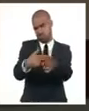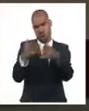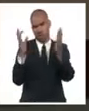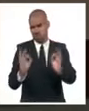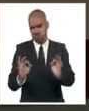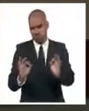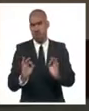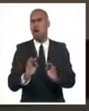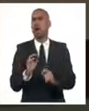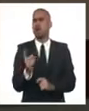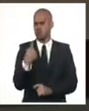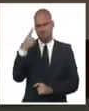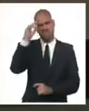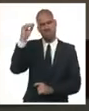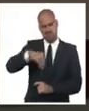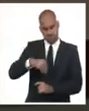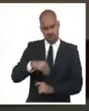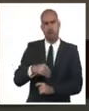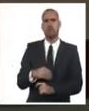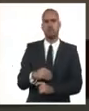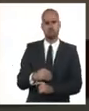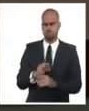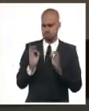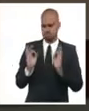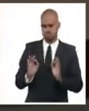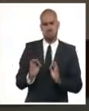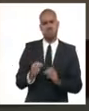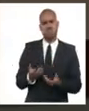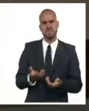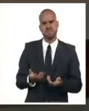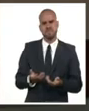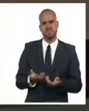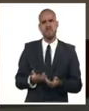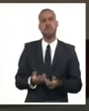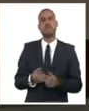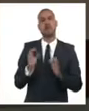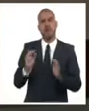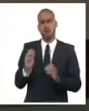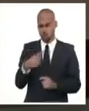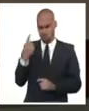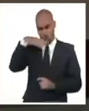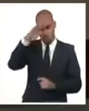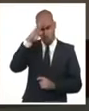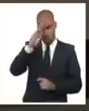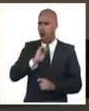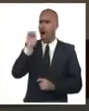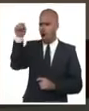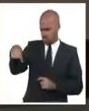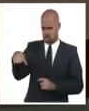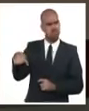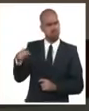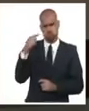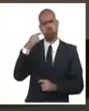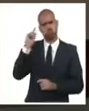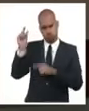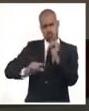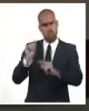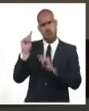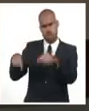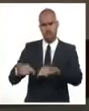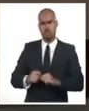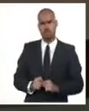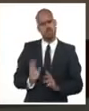estamos conscientes, tenemos la convicción de que la voz de Cuba se hará escuchar en la novena Cumbre de las Américas. Y creo que eran